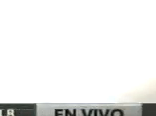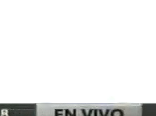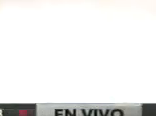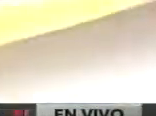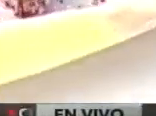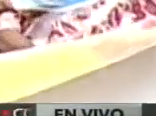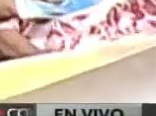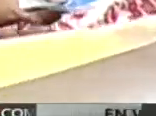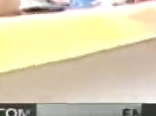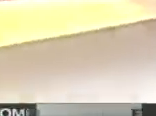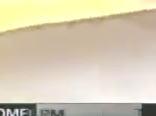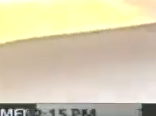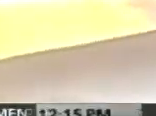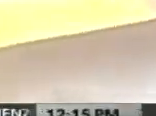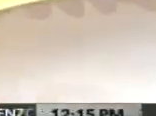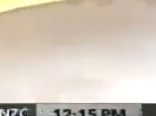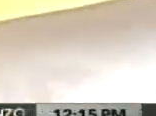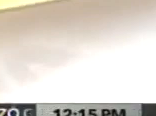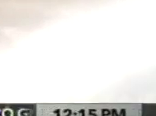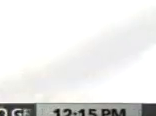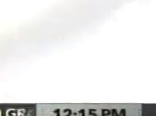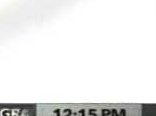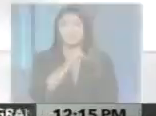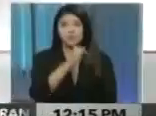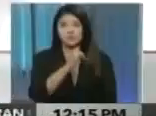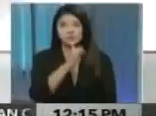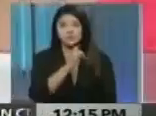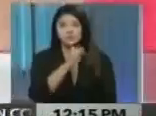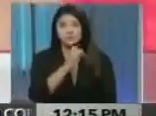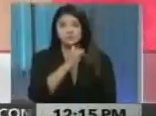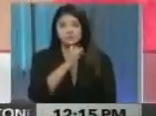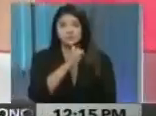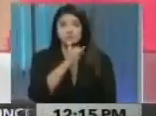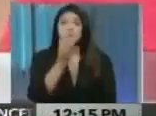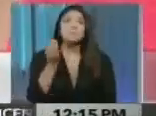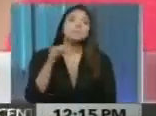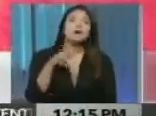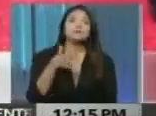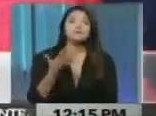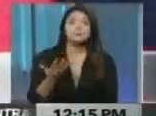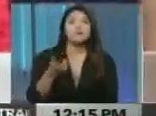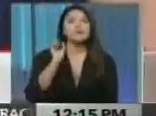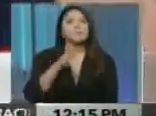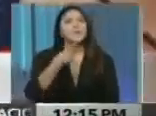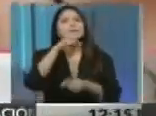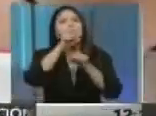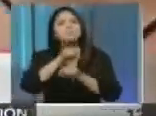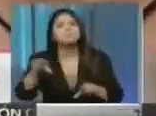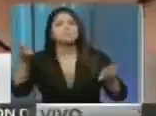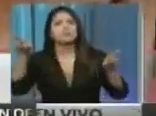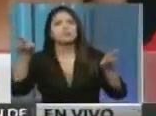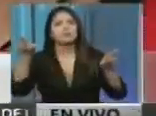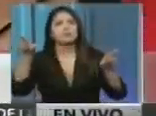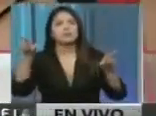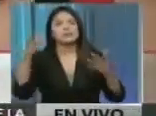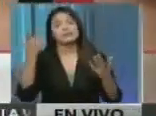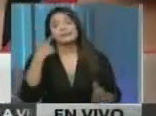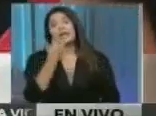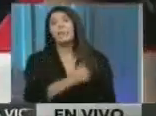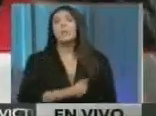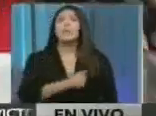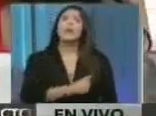Bueno, ellos ocultan eso. Y además difunden que,